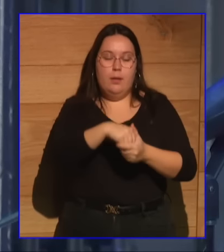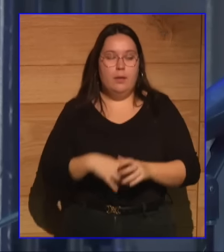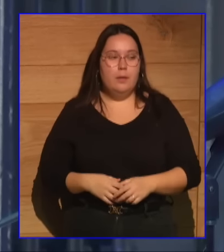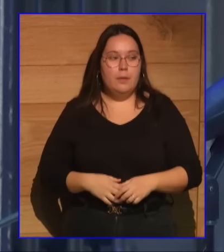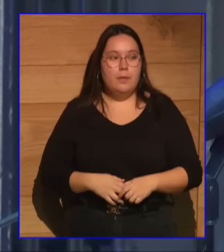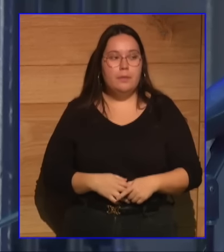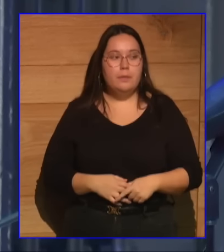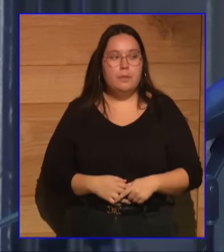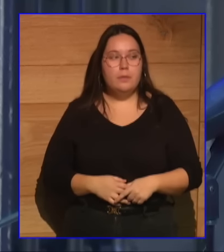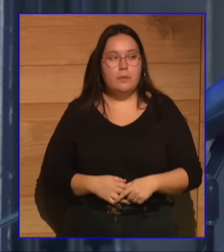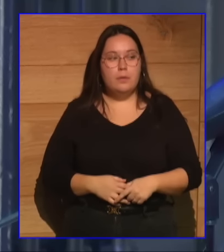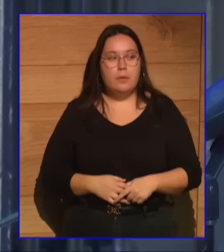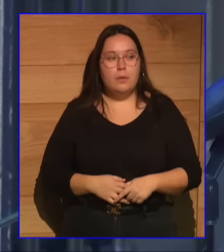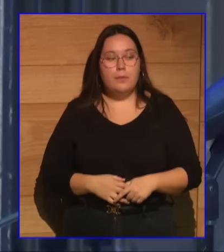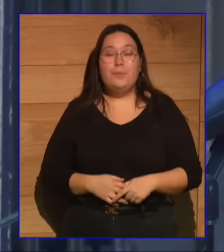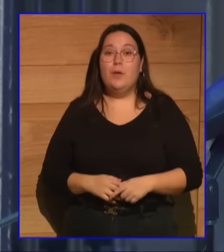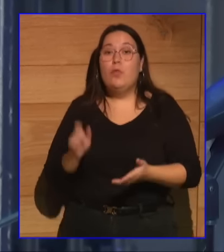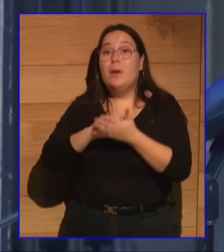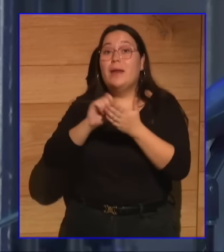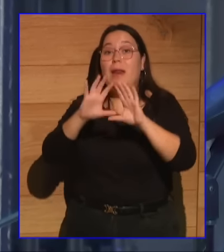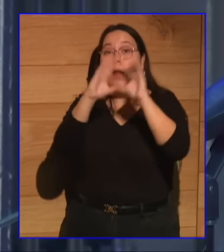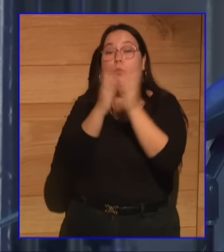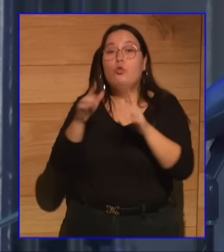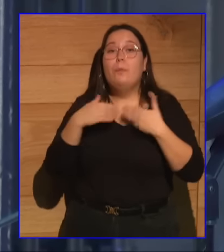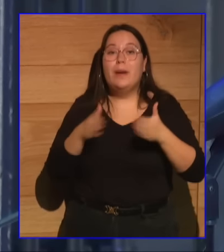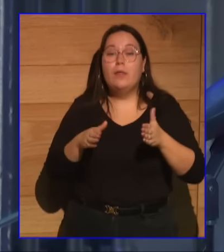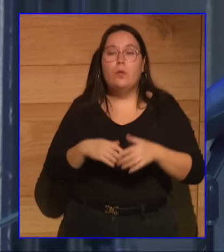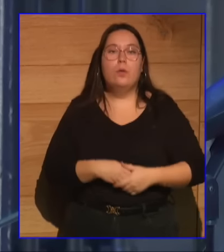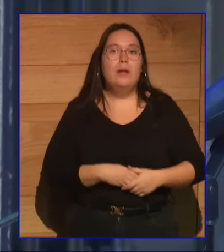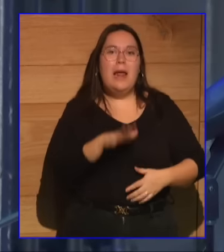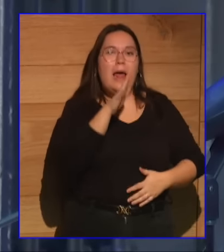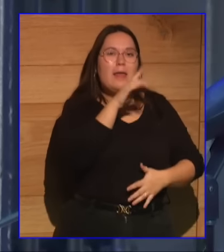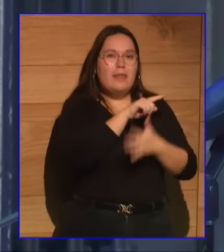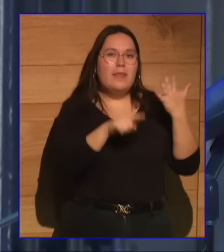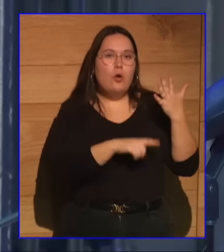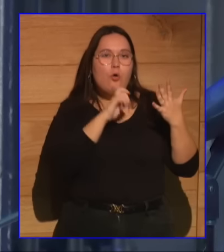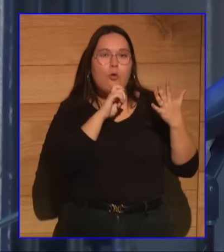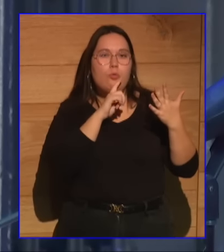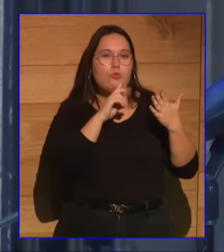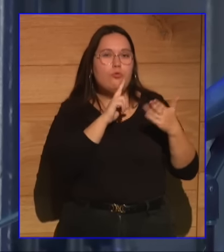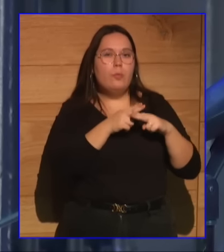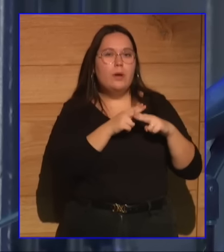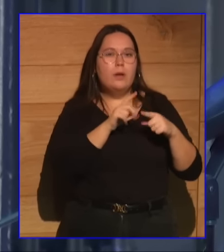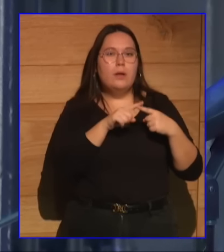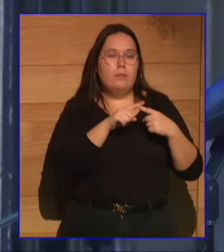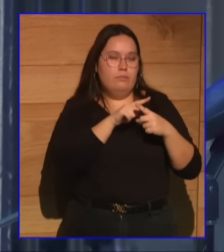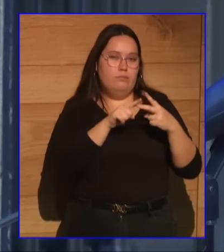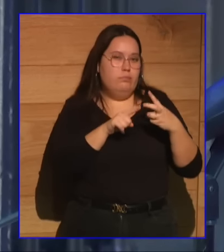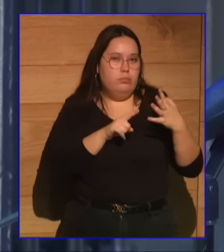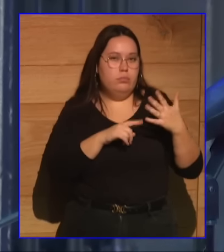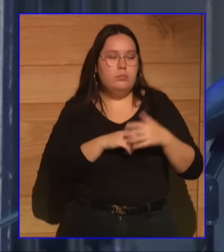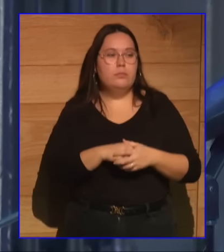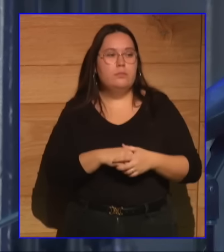cuando van a escribir El Mundo Perdido, homenajeando... ¿Cómo se llaman las cinco islas? ¿Has dicho me dos? Me acuerdo de Nublar, de Sorna y de